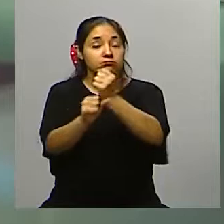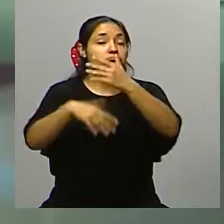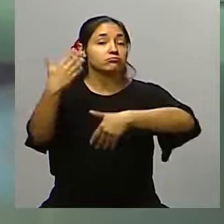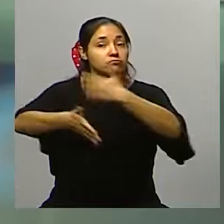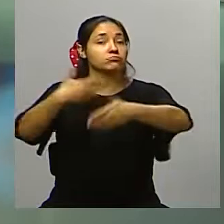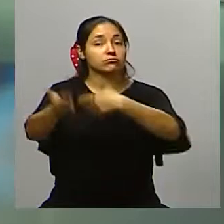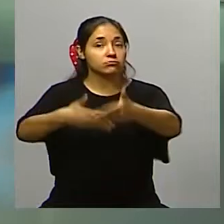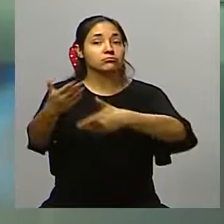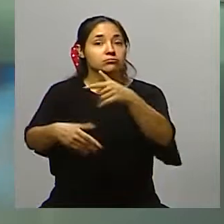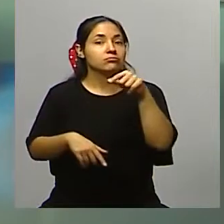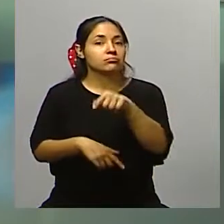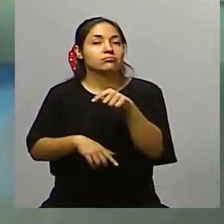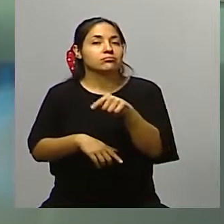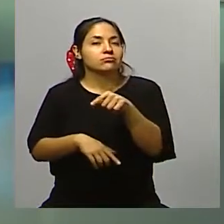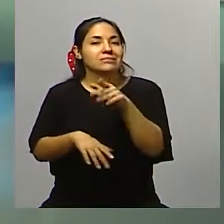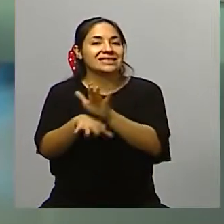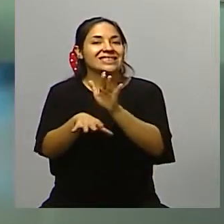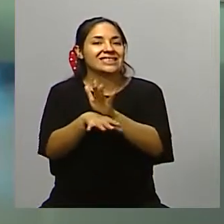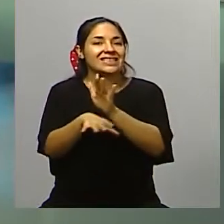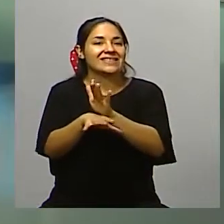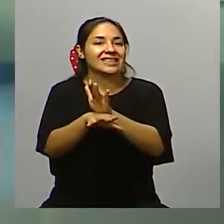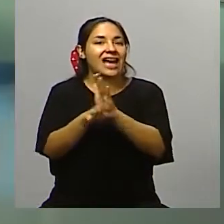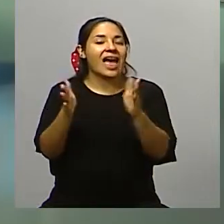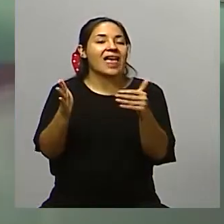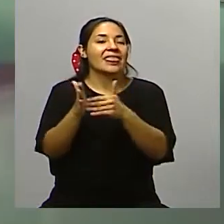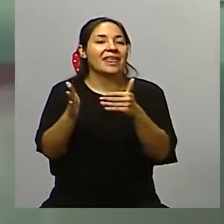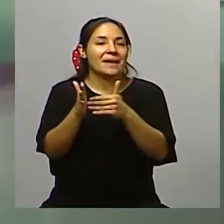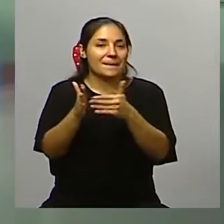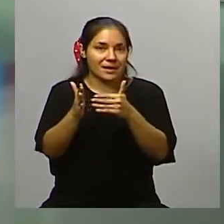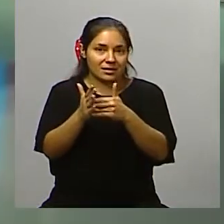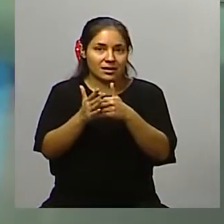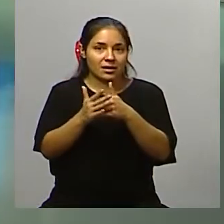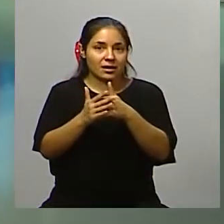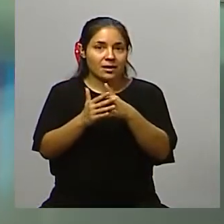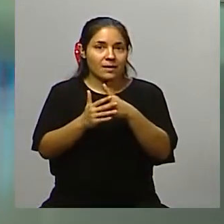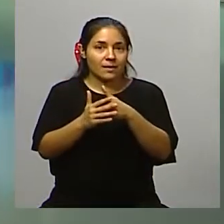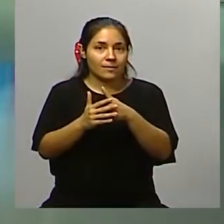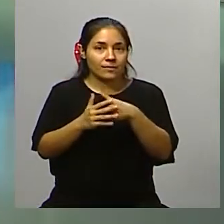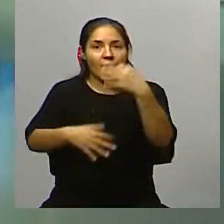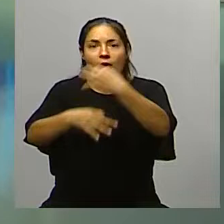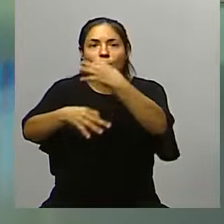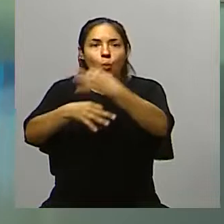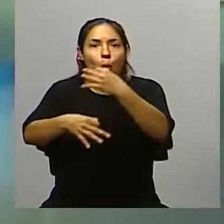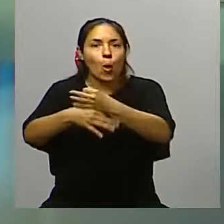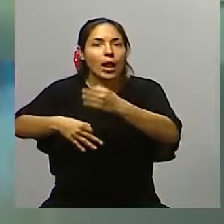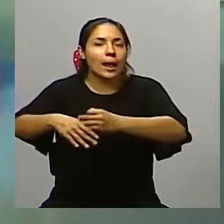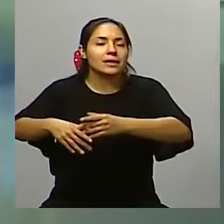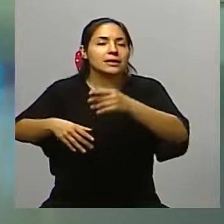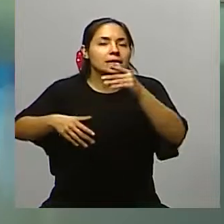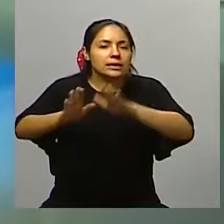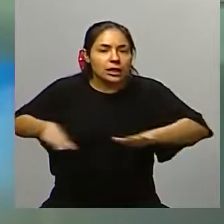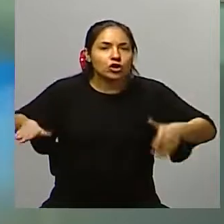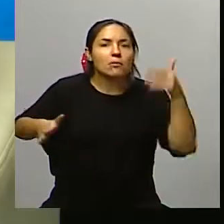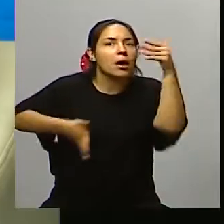característica que es condicional, aumentó los niveles de escolarización en Argentina y los niveles